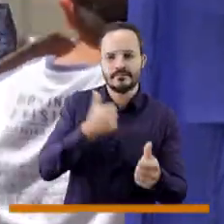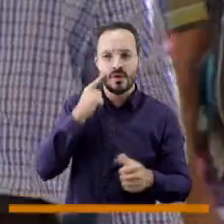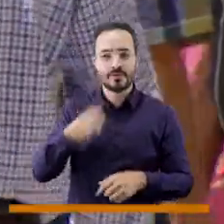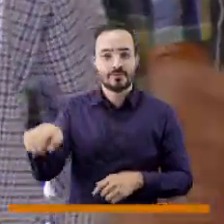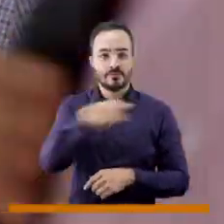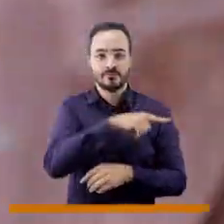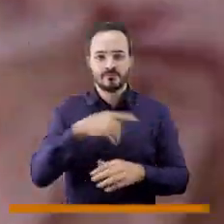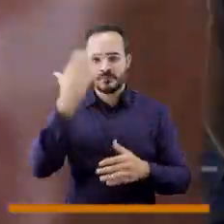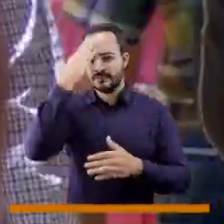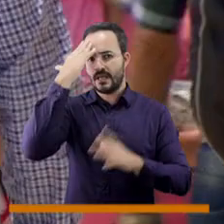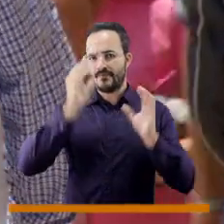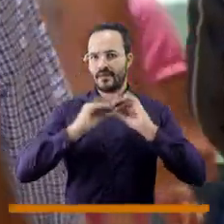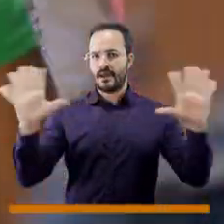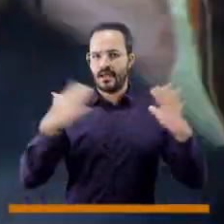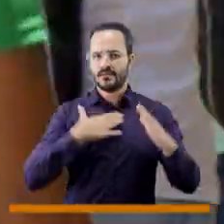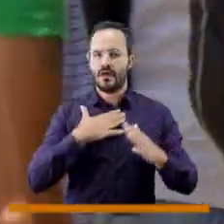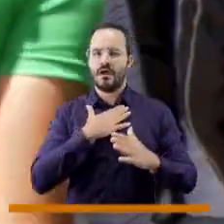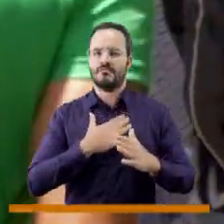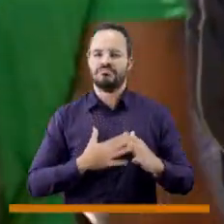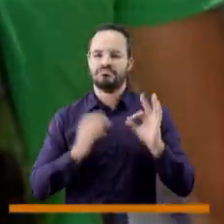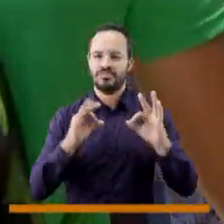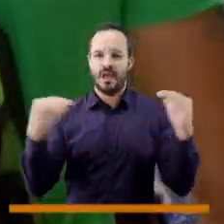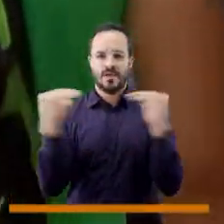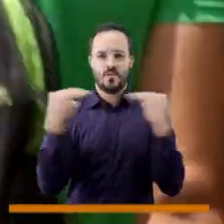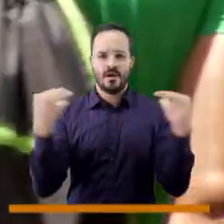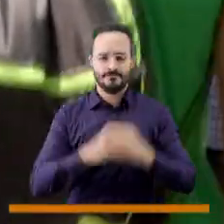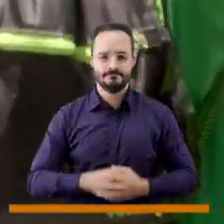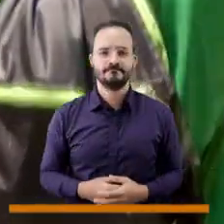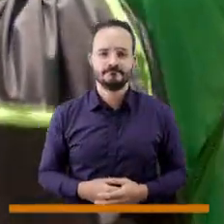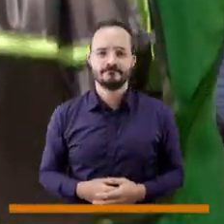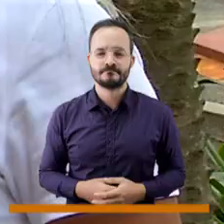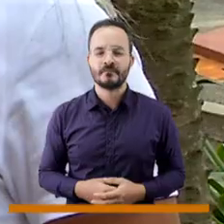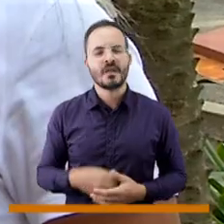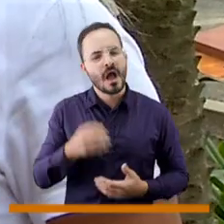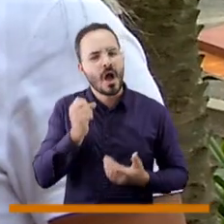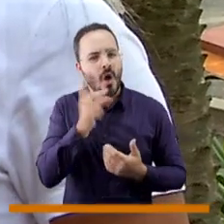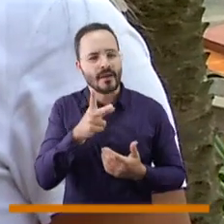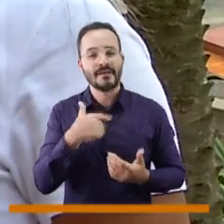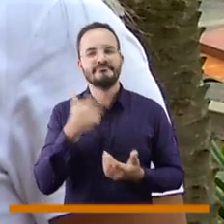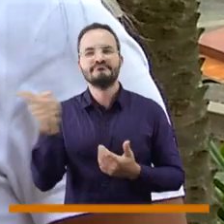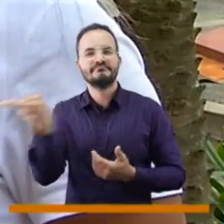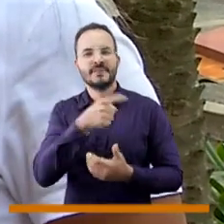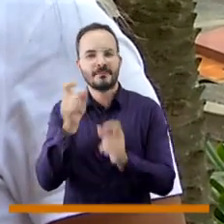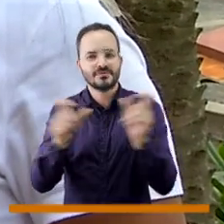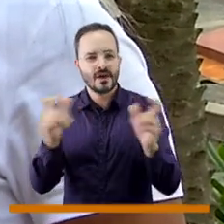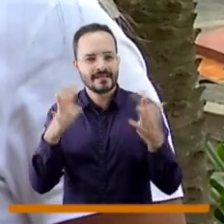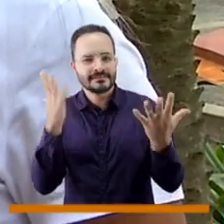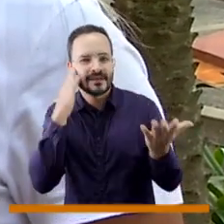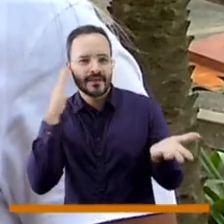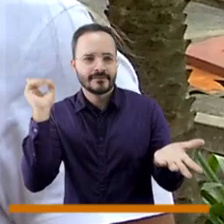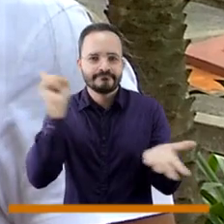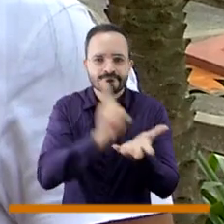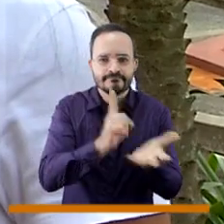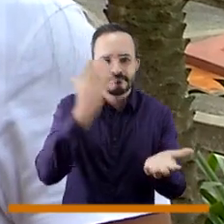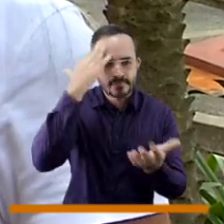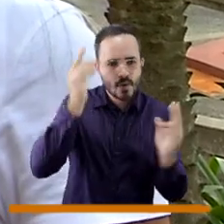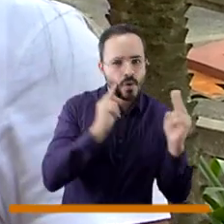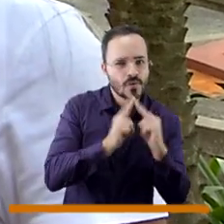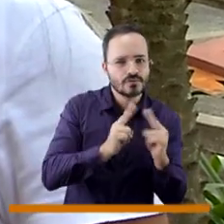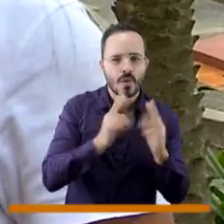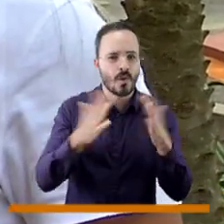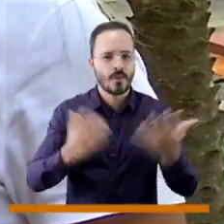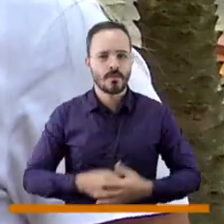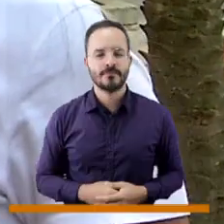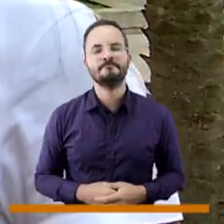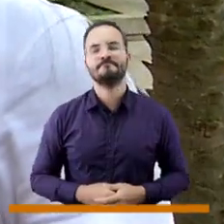esas fórmulas de acuerdo que deben salir de las partes mismas. Bueno, ¿y cómo pueden acercarse las personas para conocer y saber más de